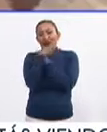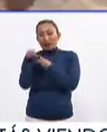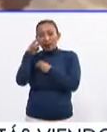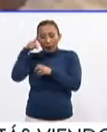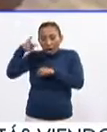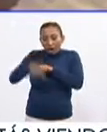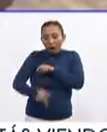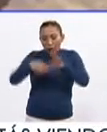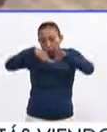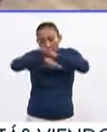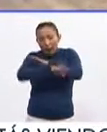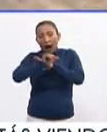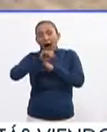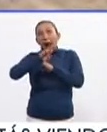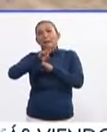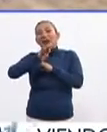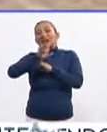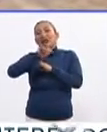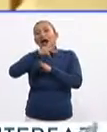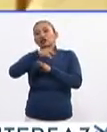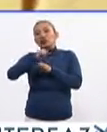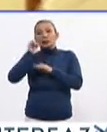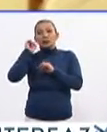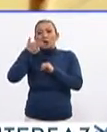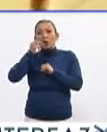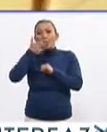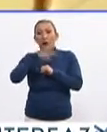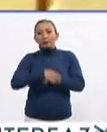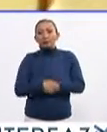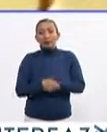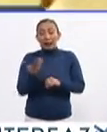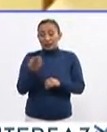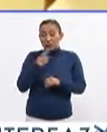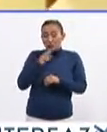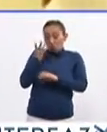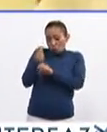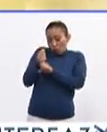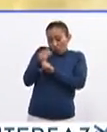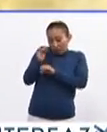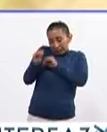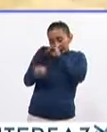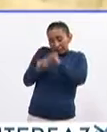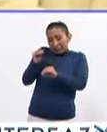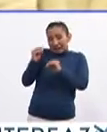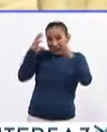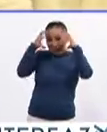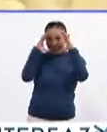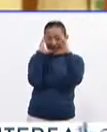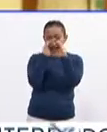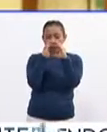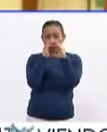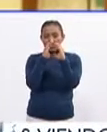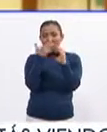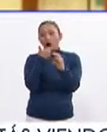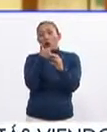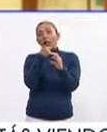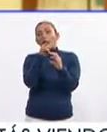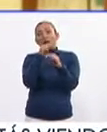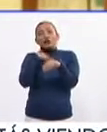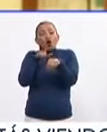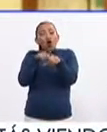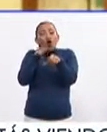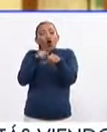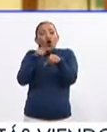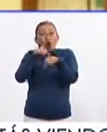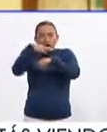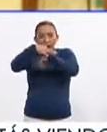fue encontrada en la cueva Avendaños en Chihuahua. La preservación que tuvo la cabeza de guacamaya, el color del plumaje